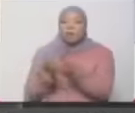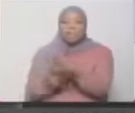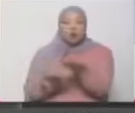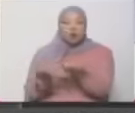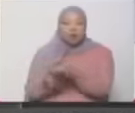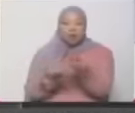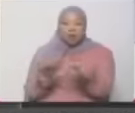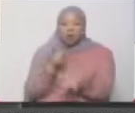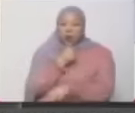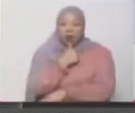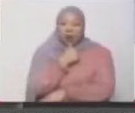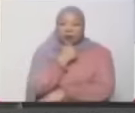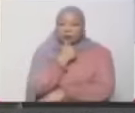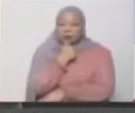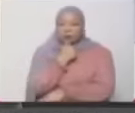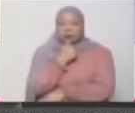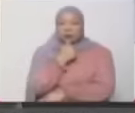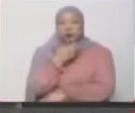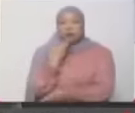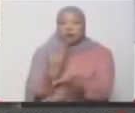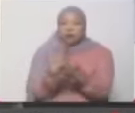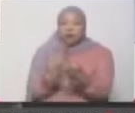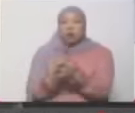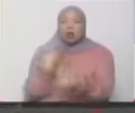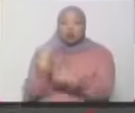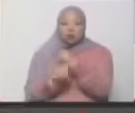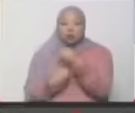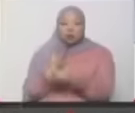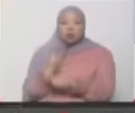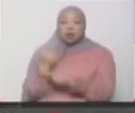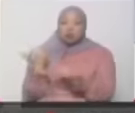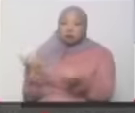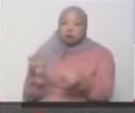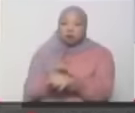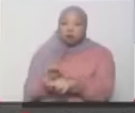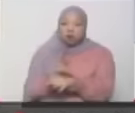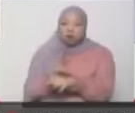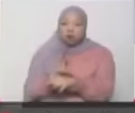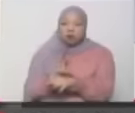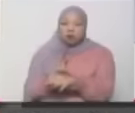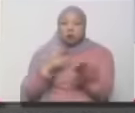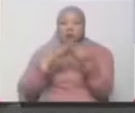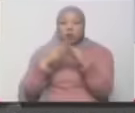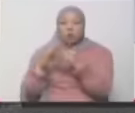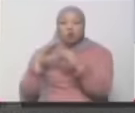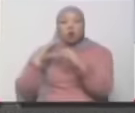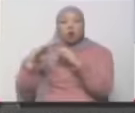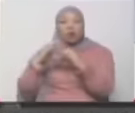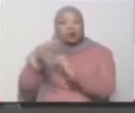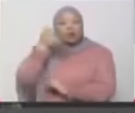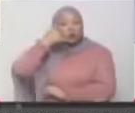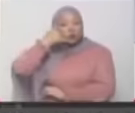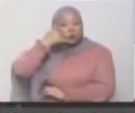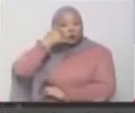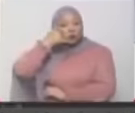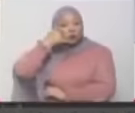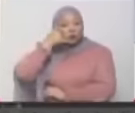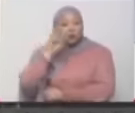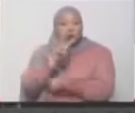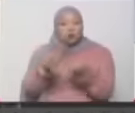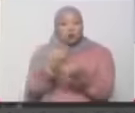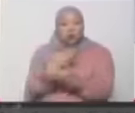operacional si se cumple lo que nosotros estamos tratando de hacer, pues, y eso va, la comunicación al teléfono. Ya la vicepresidenta nos